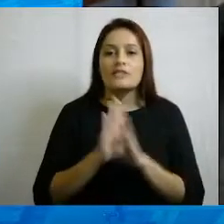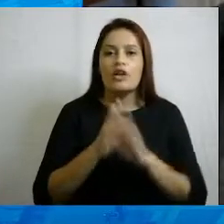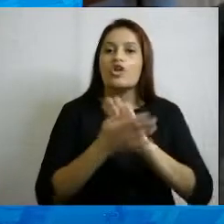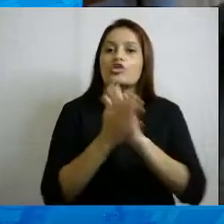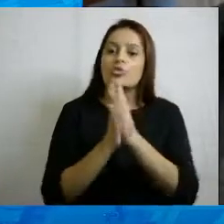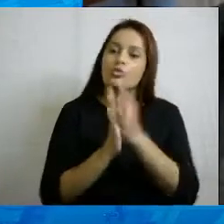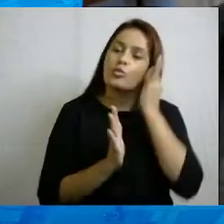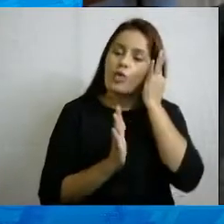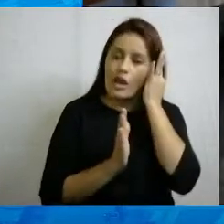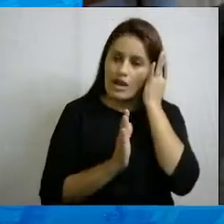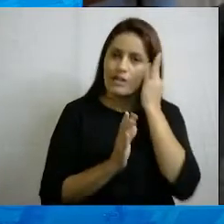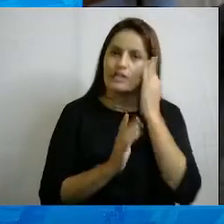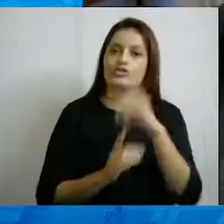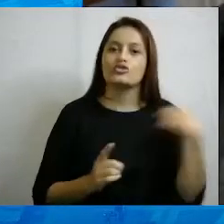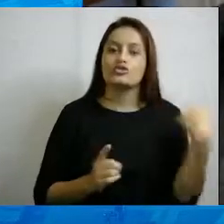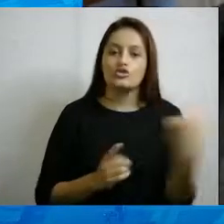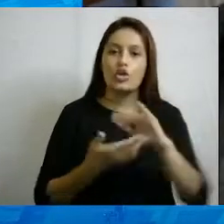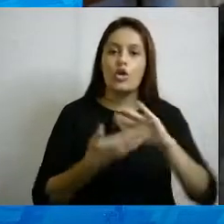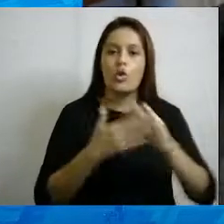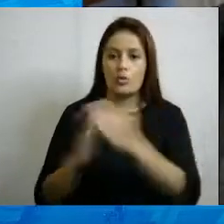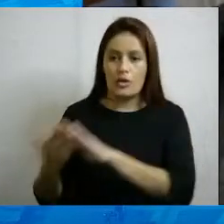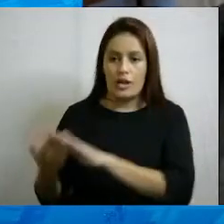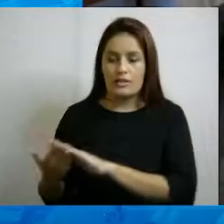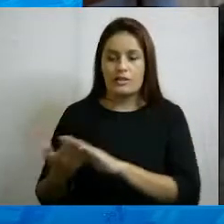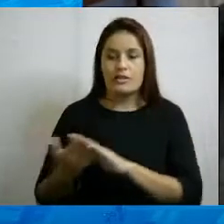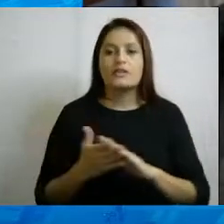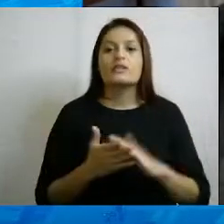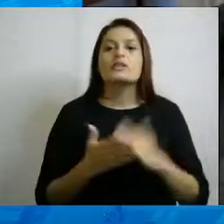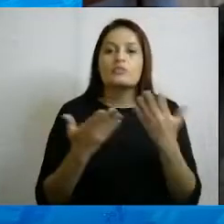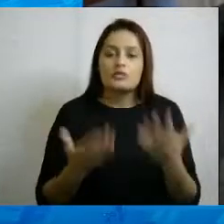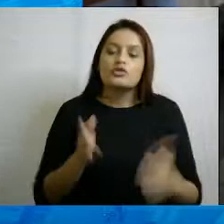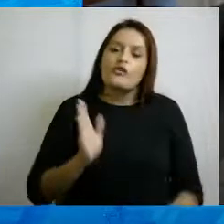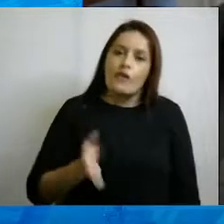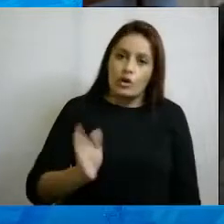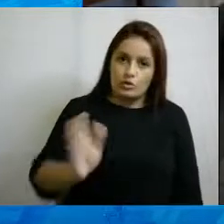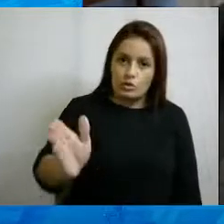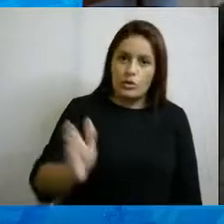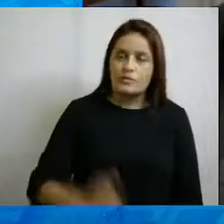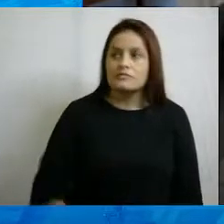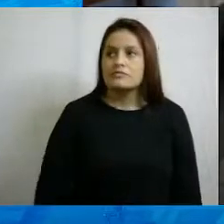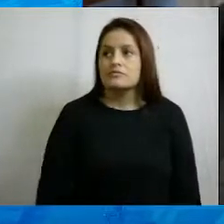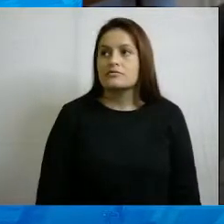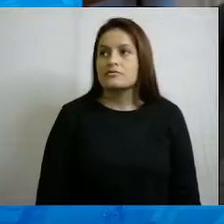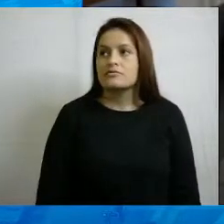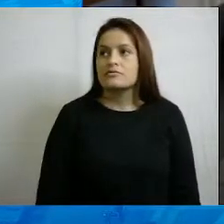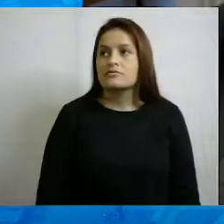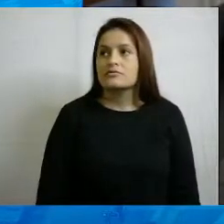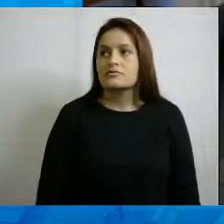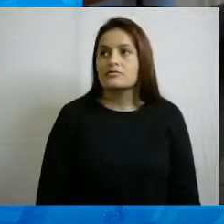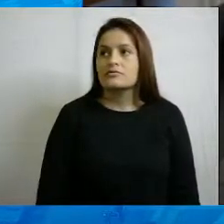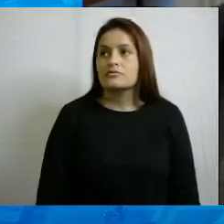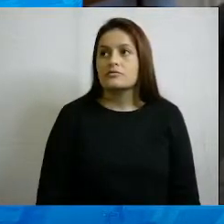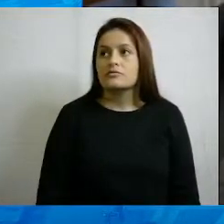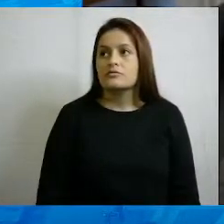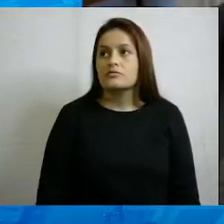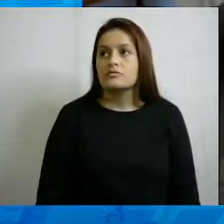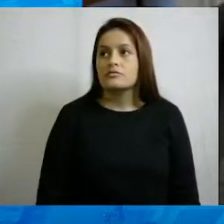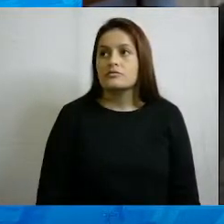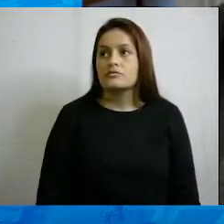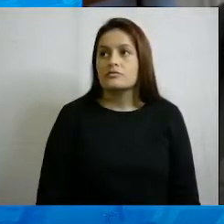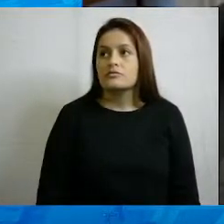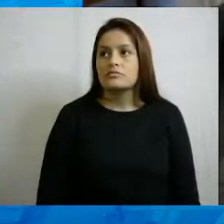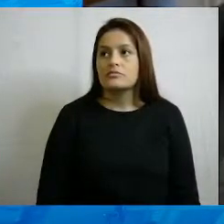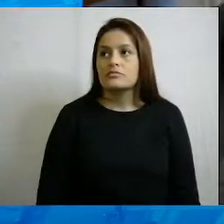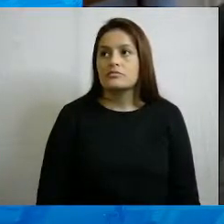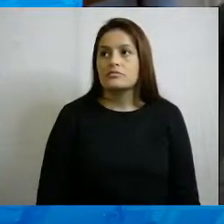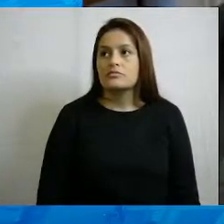mujeres también en nuestra comuna, así que vamos a seguir pasando y sonriéndole vecinas. Y si usted quiere, quiere algún favor, cualquier trabajo